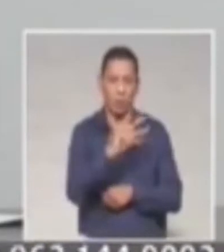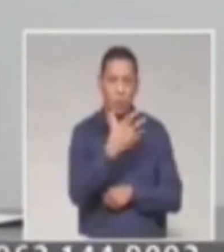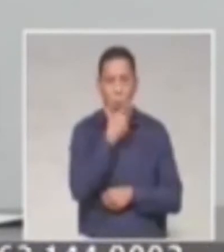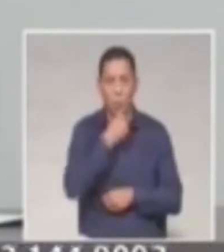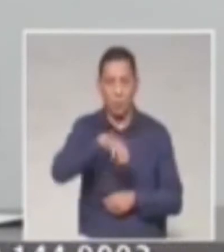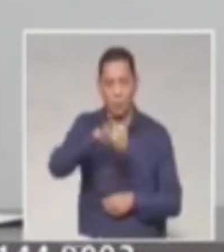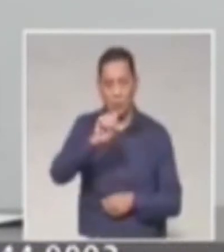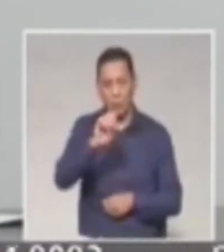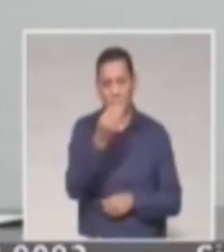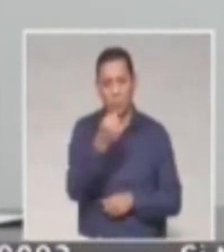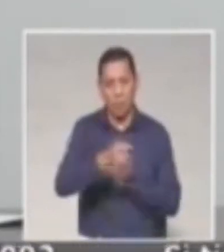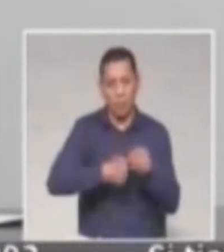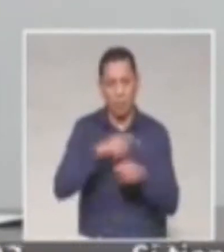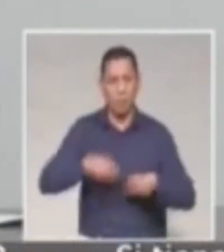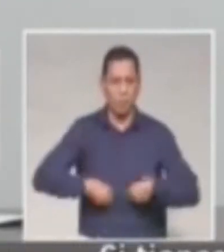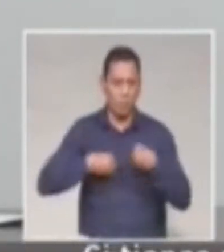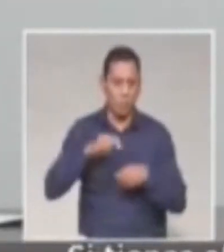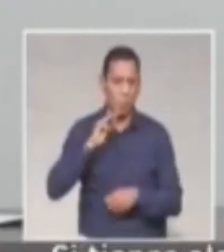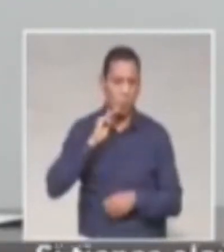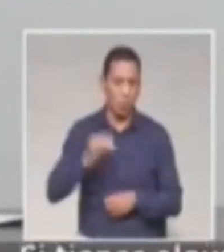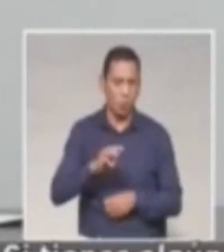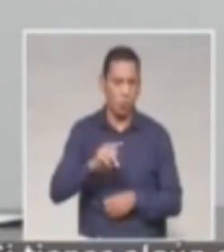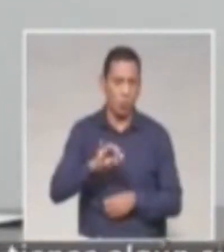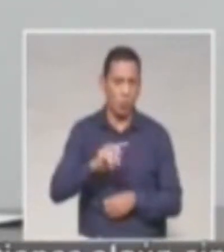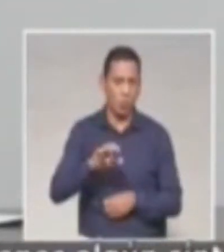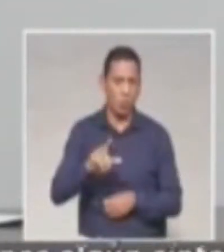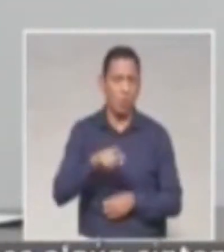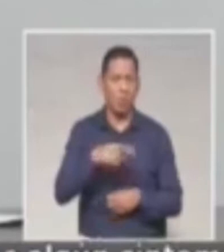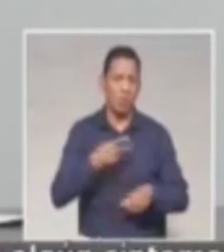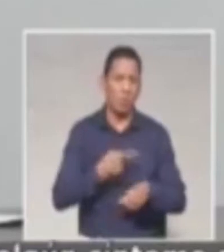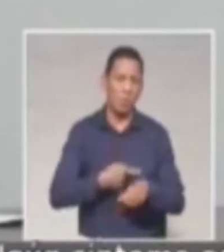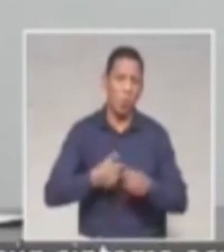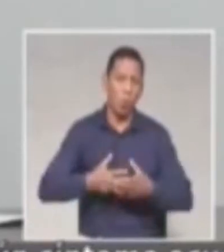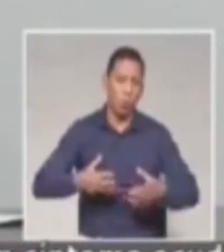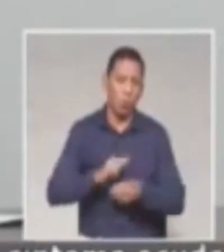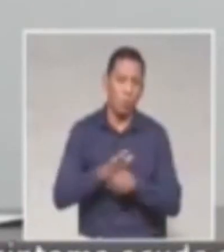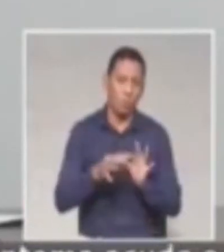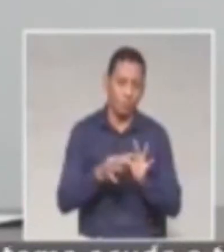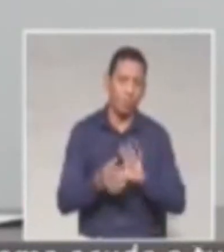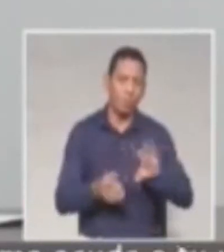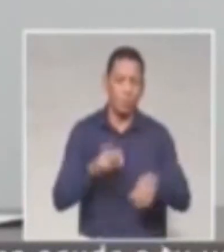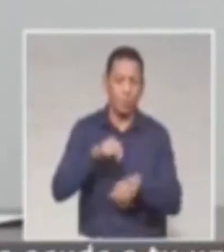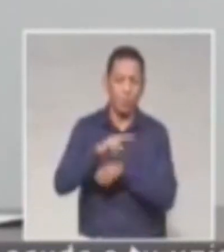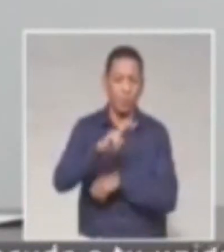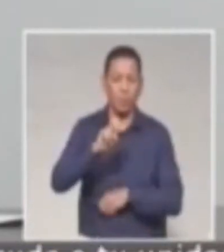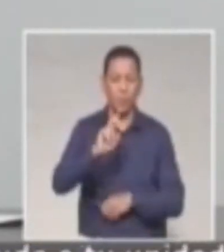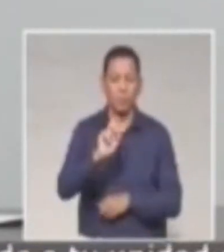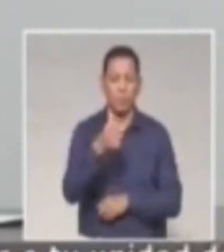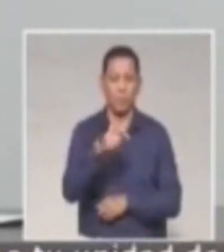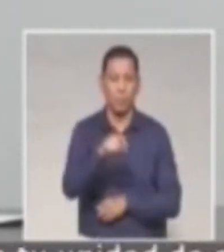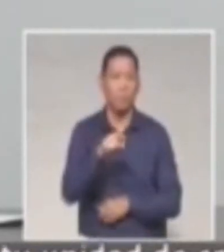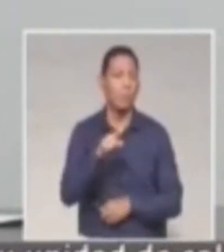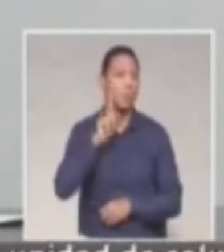masculino de 69 años de Motocintla con obesidad, ¿verdad? La 236 corresponde